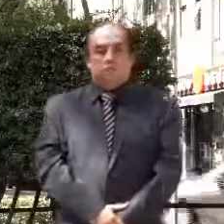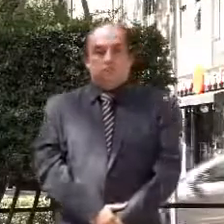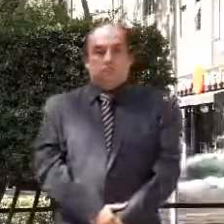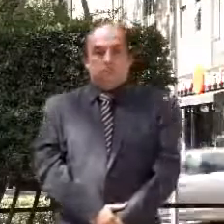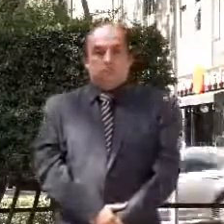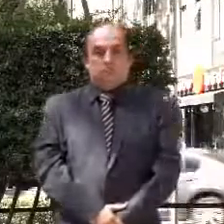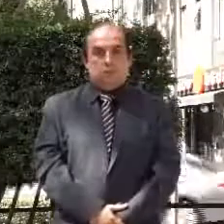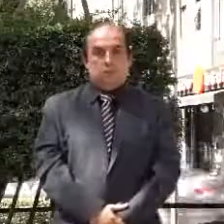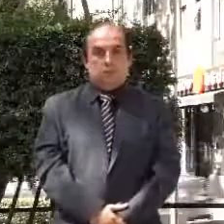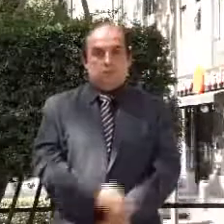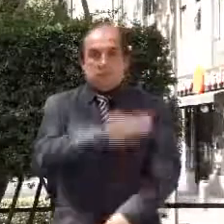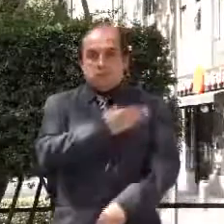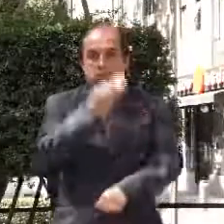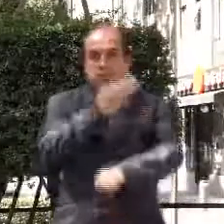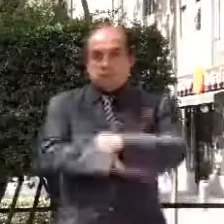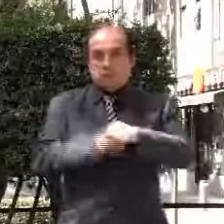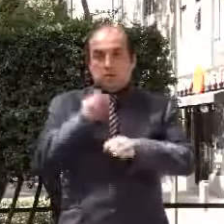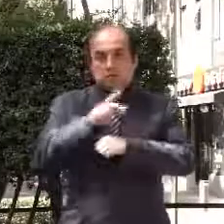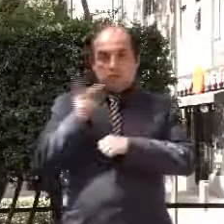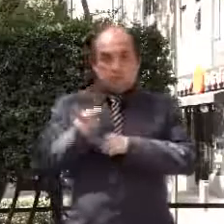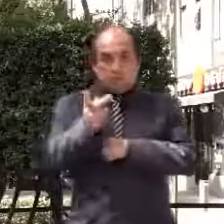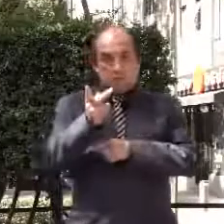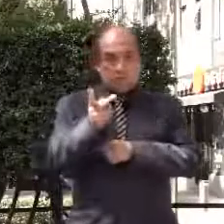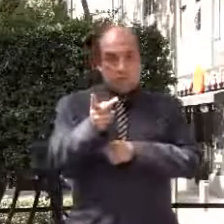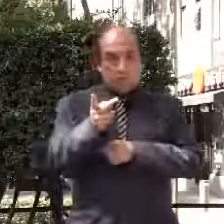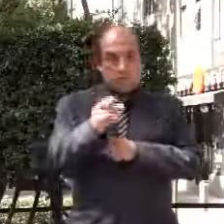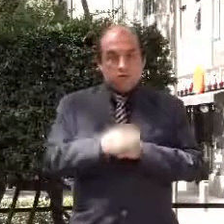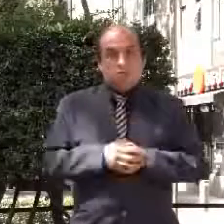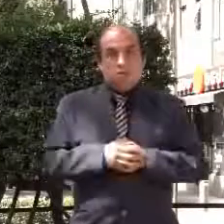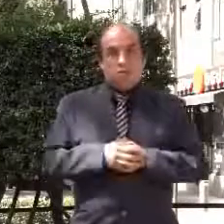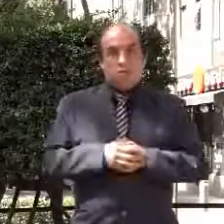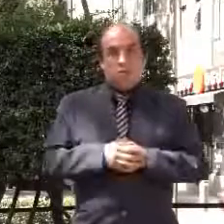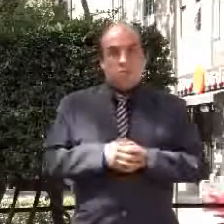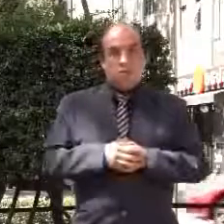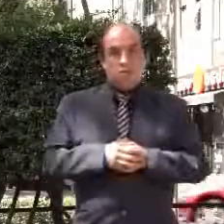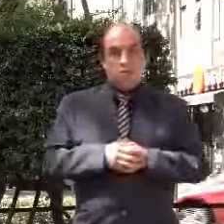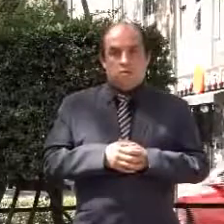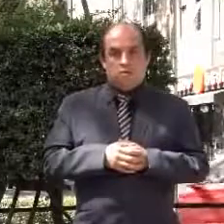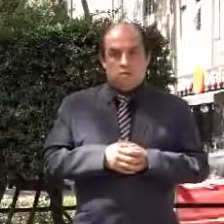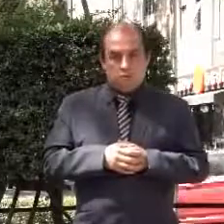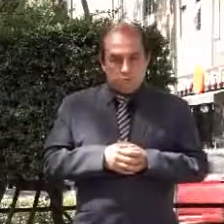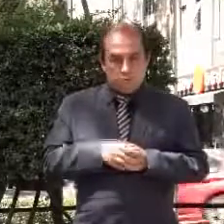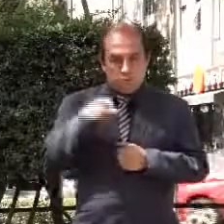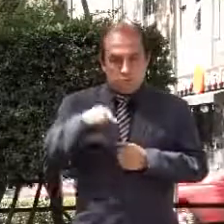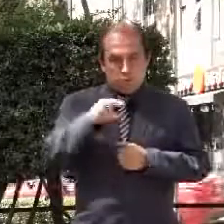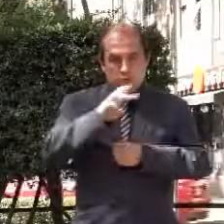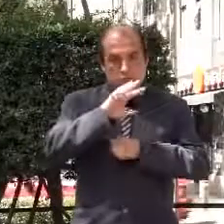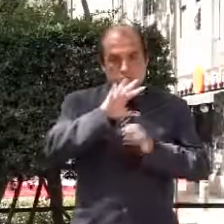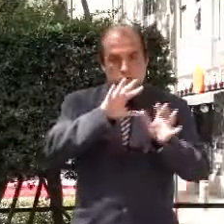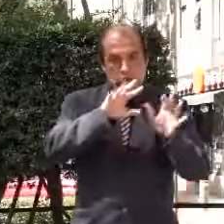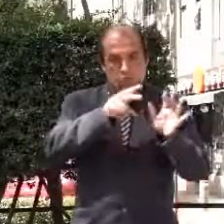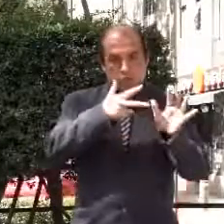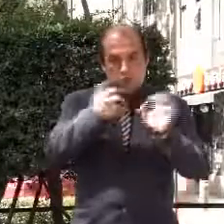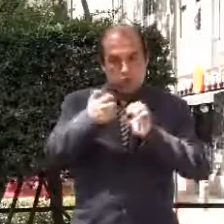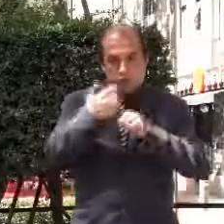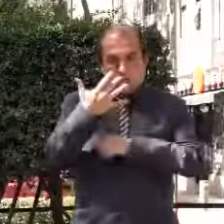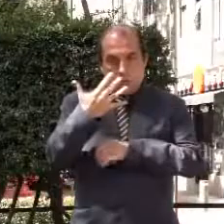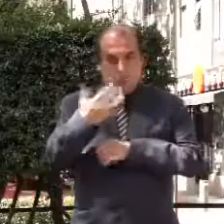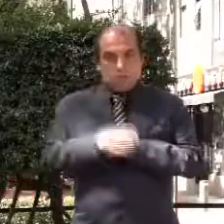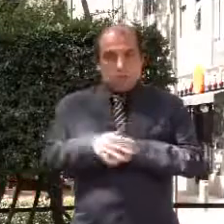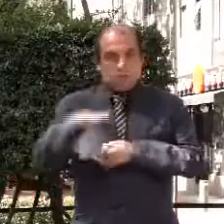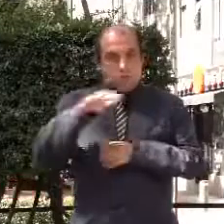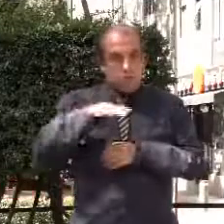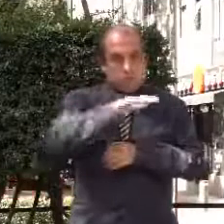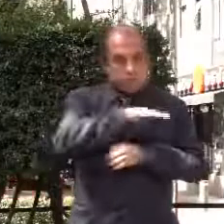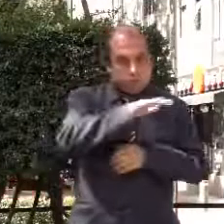Hola, buenas tardes. También preguntarle, de estos 850 sectores, ¿cuántos